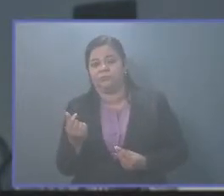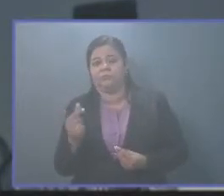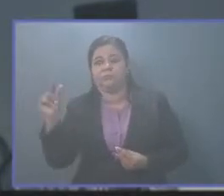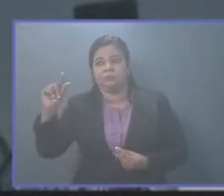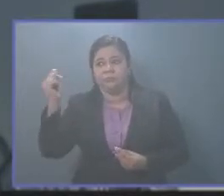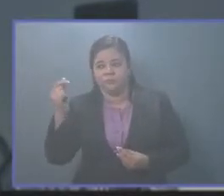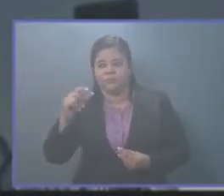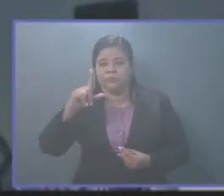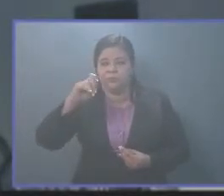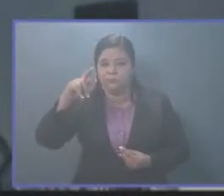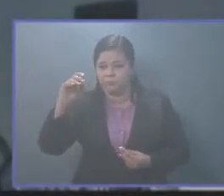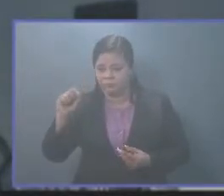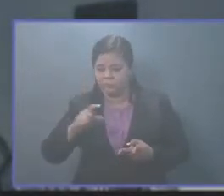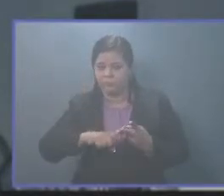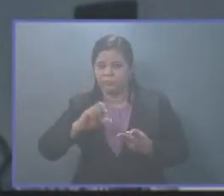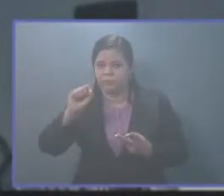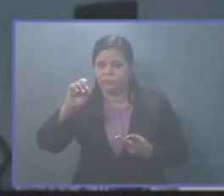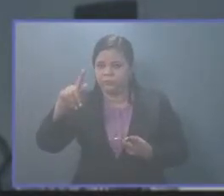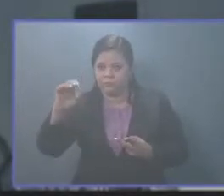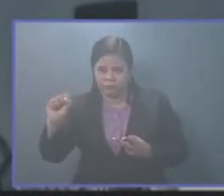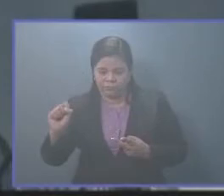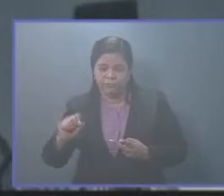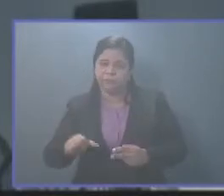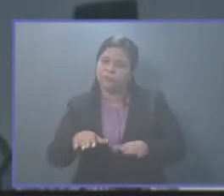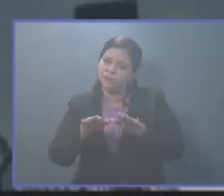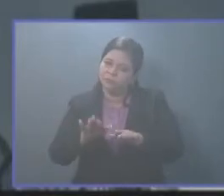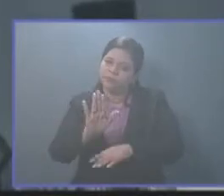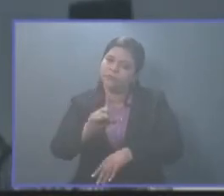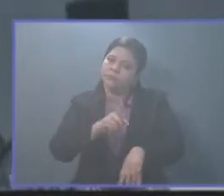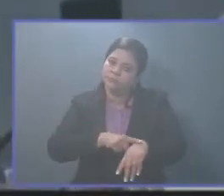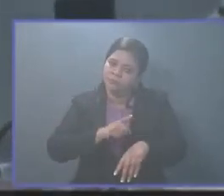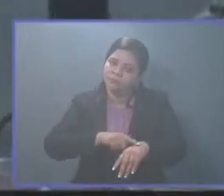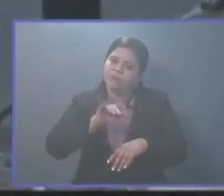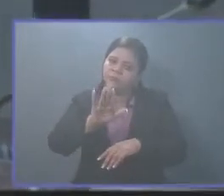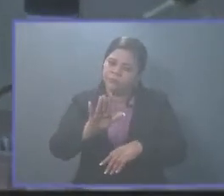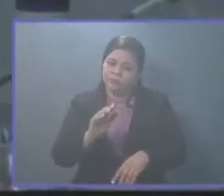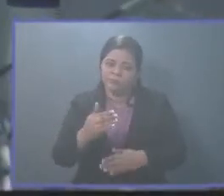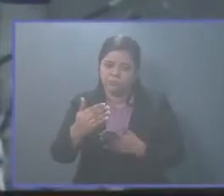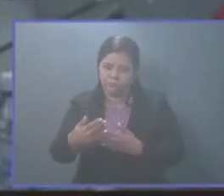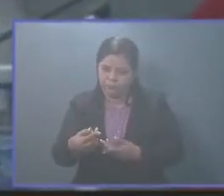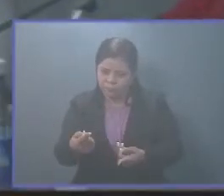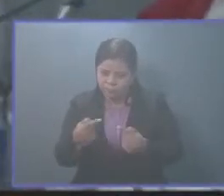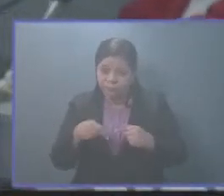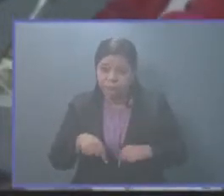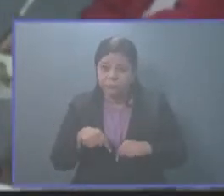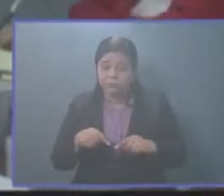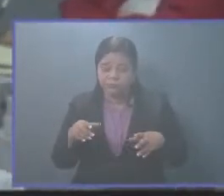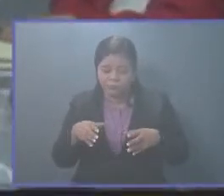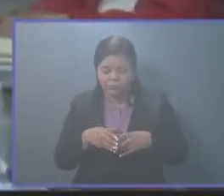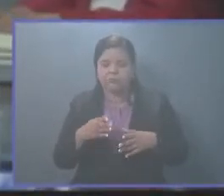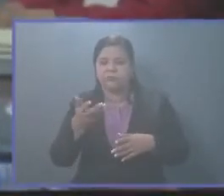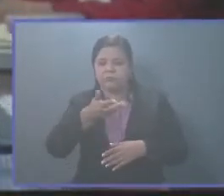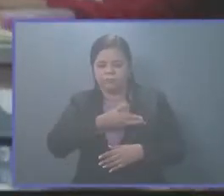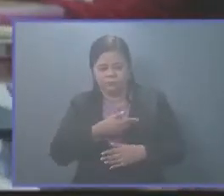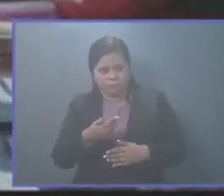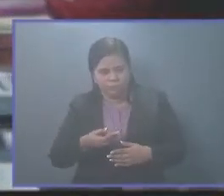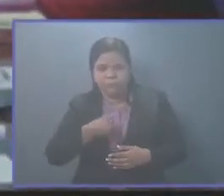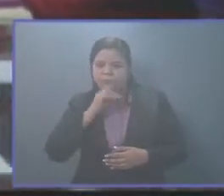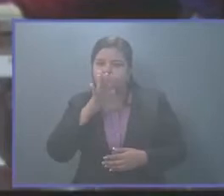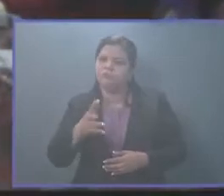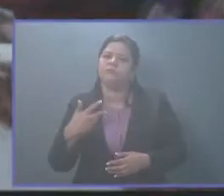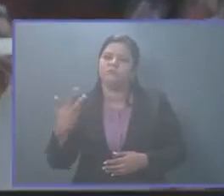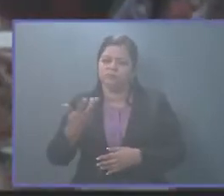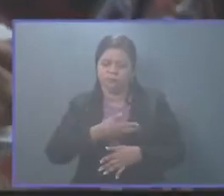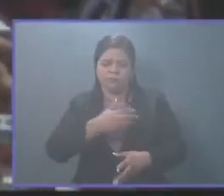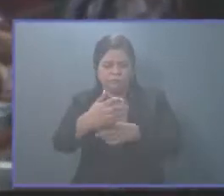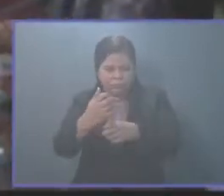préstamos, letes y CETES. Les agradecemos mucho su tiempo, su agenda. Nuevamente les revalidamos nuestra confianza